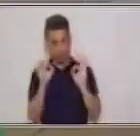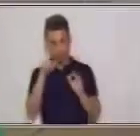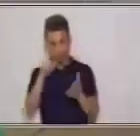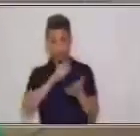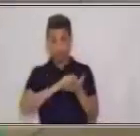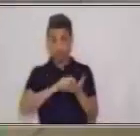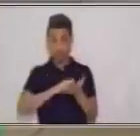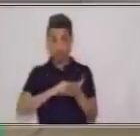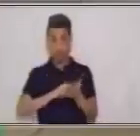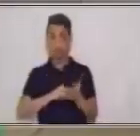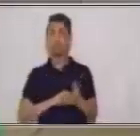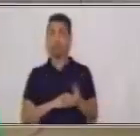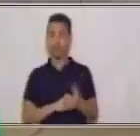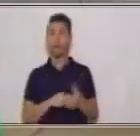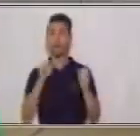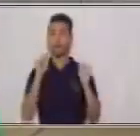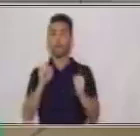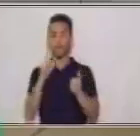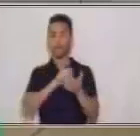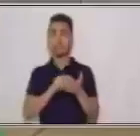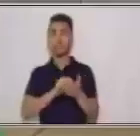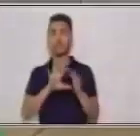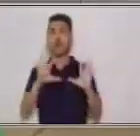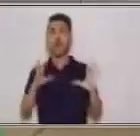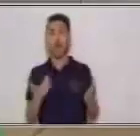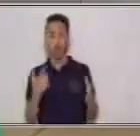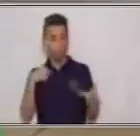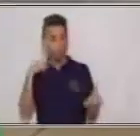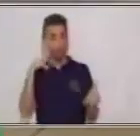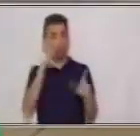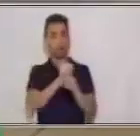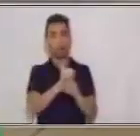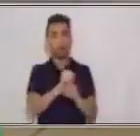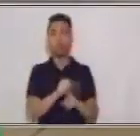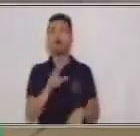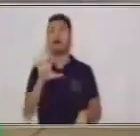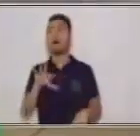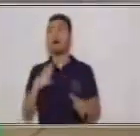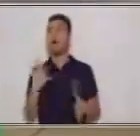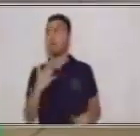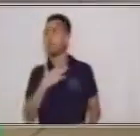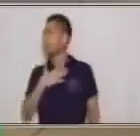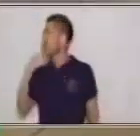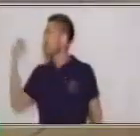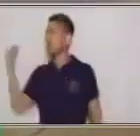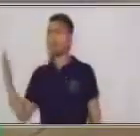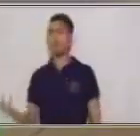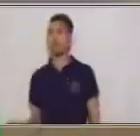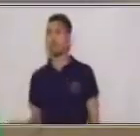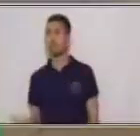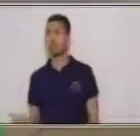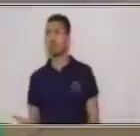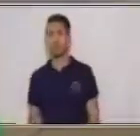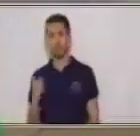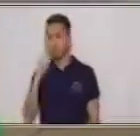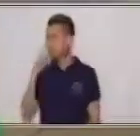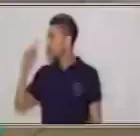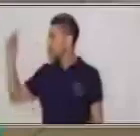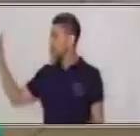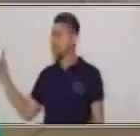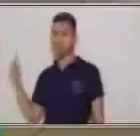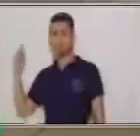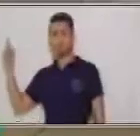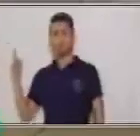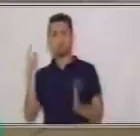anotando, escribas cómo las identificas o cómo las llamas, qué nombre les das, ¿sí? Observa bien todas las imágenes